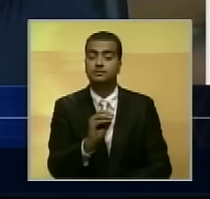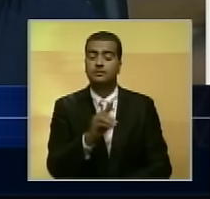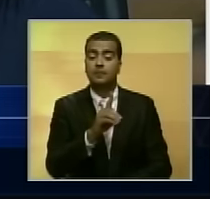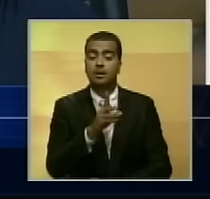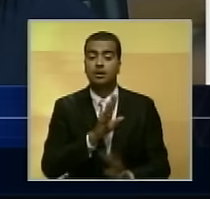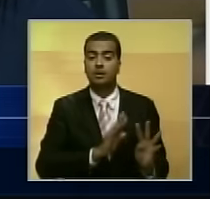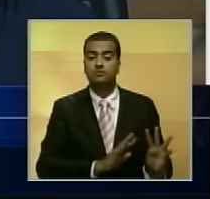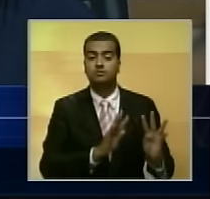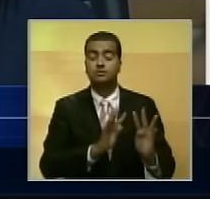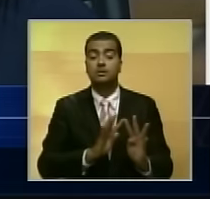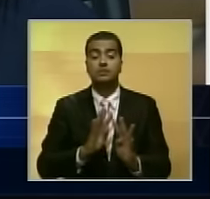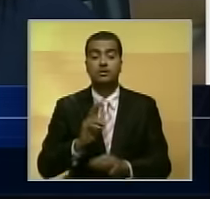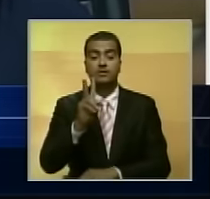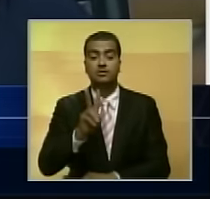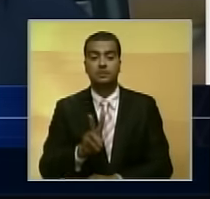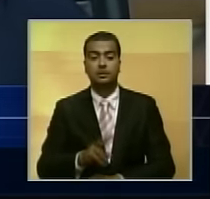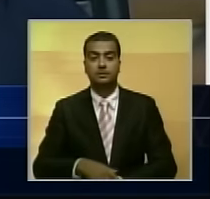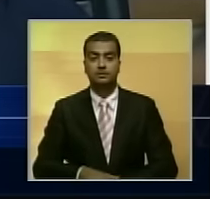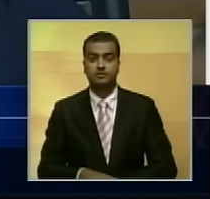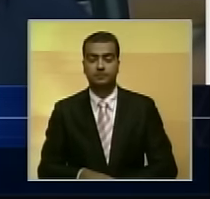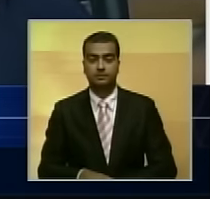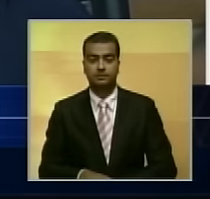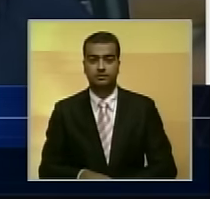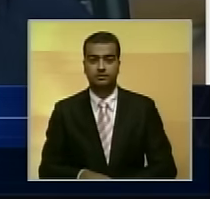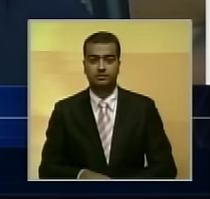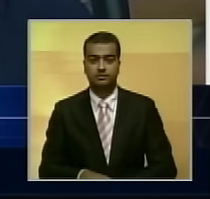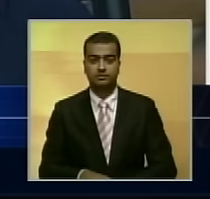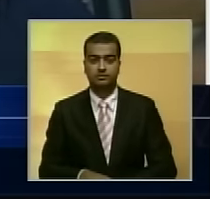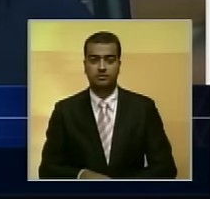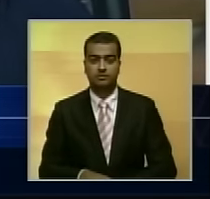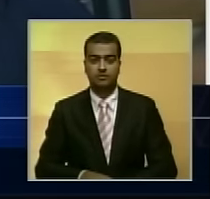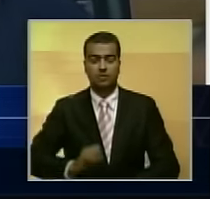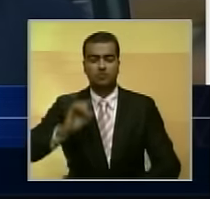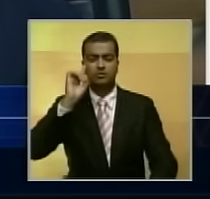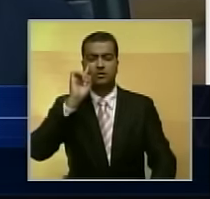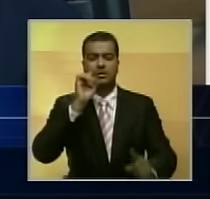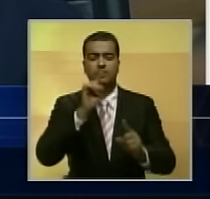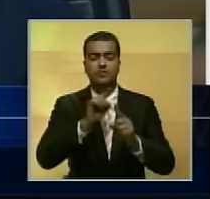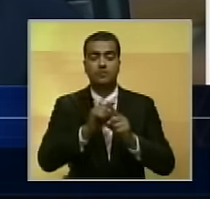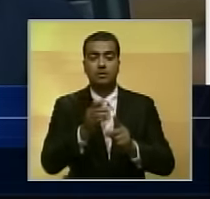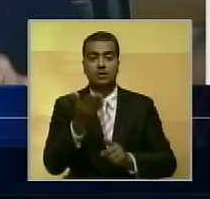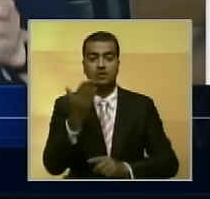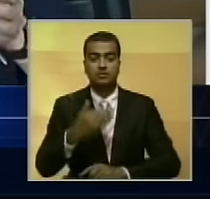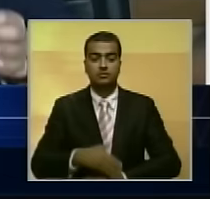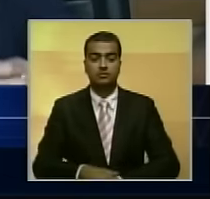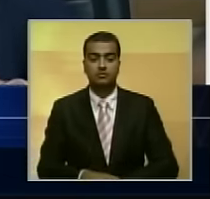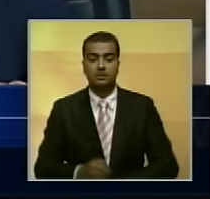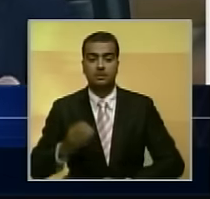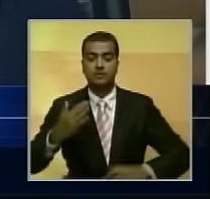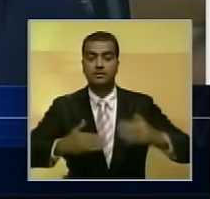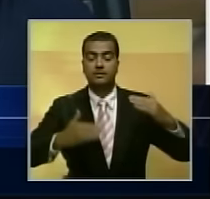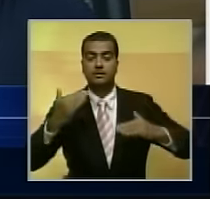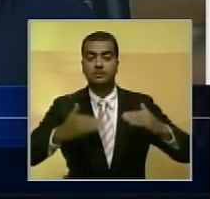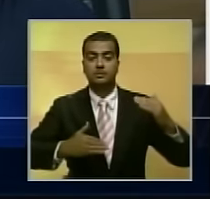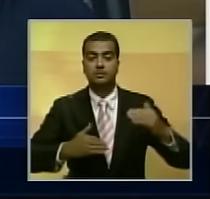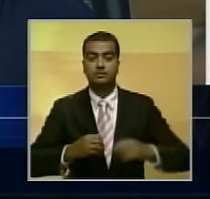una concentración en Venezuela con claros objetivos de